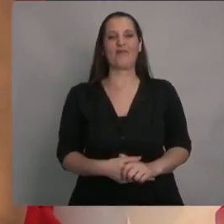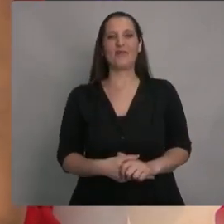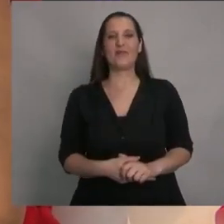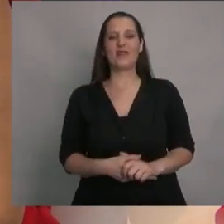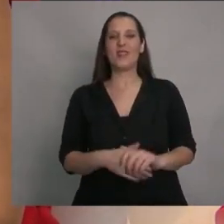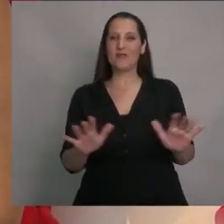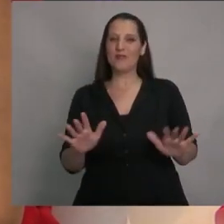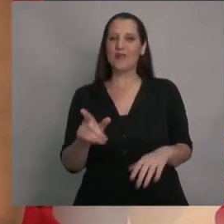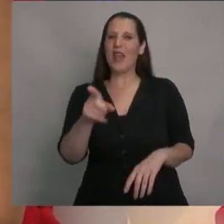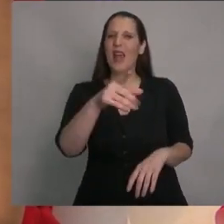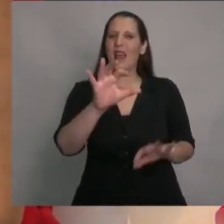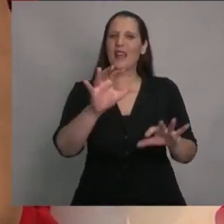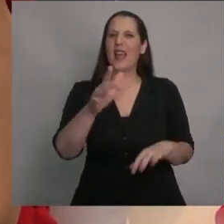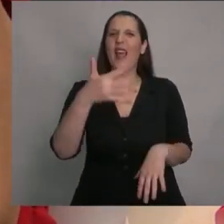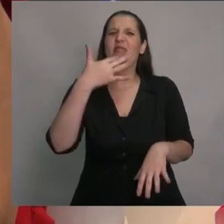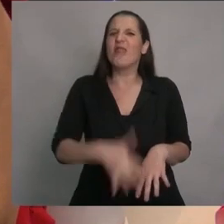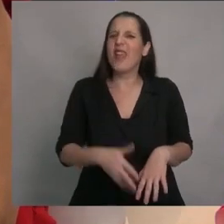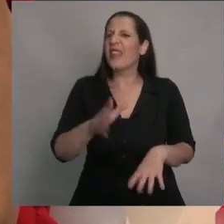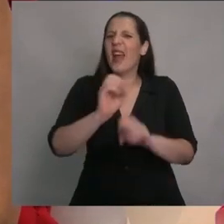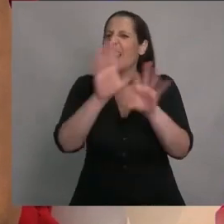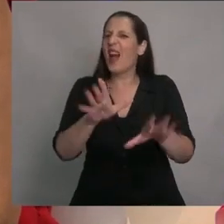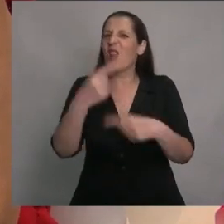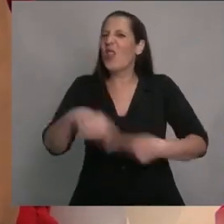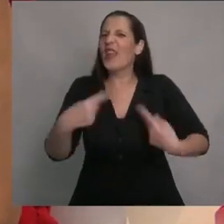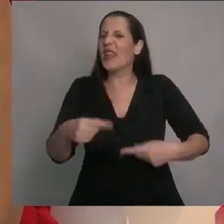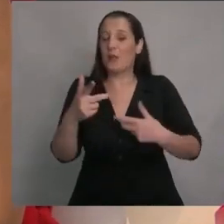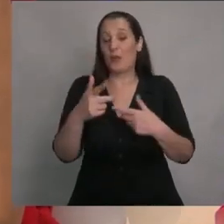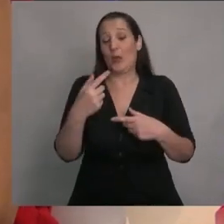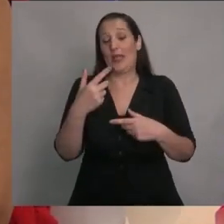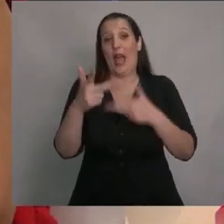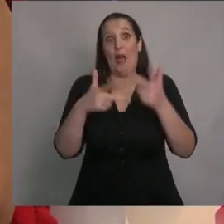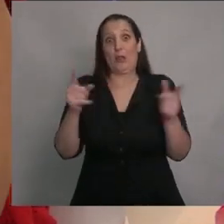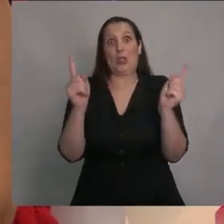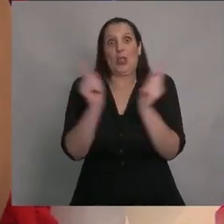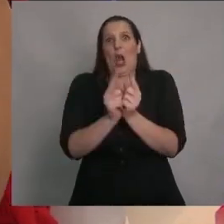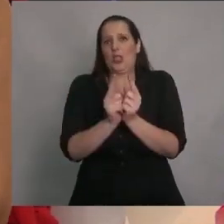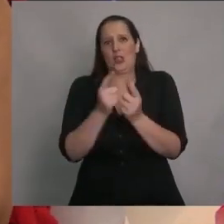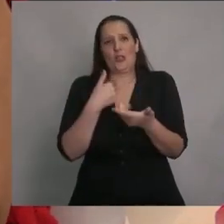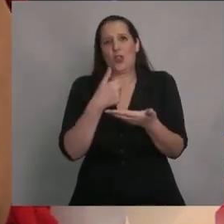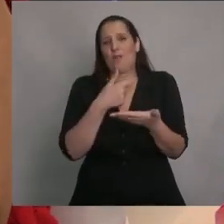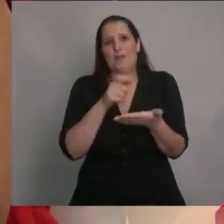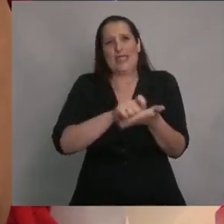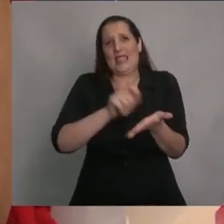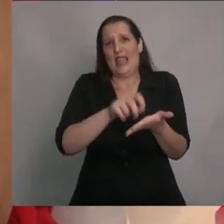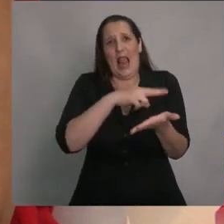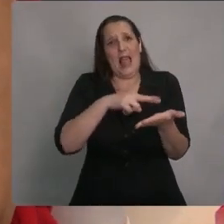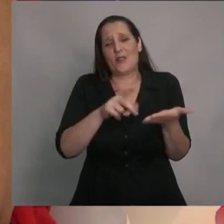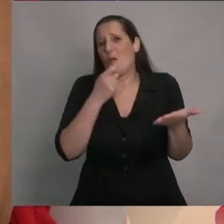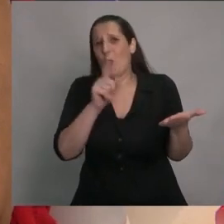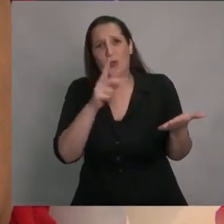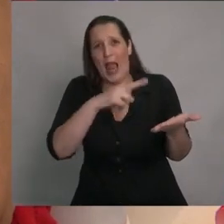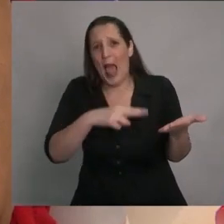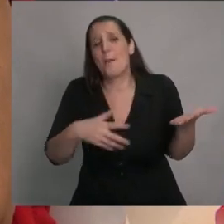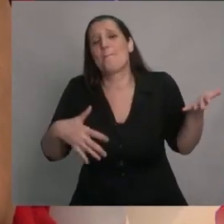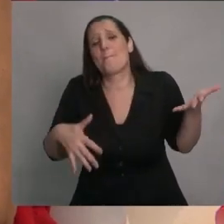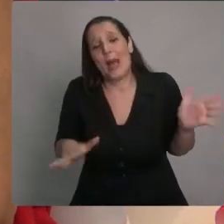Antes, para que se entienda algo de lo que hablaré de forma muy, muy compacta, y lo escribí, aunque no es mi estilo hablar leyendo,